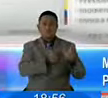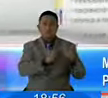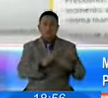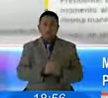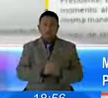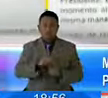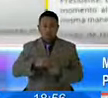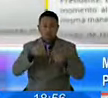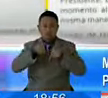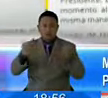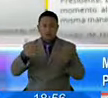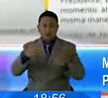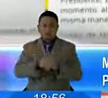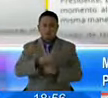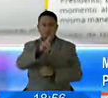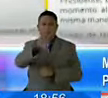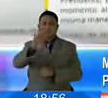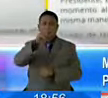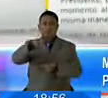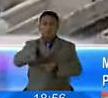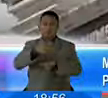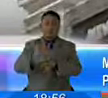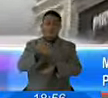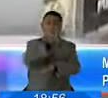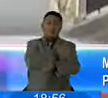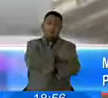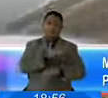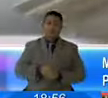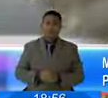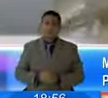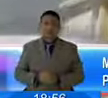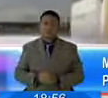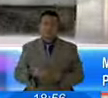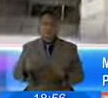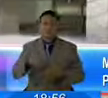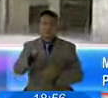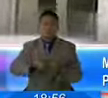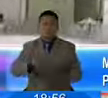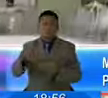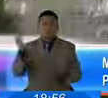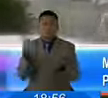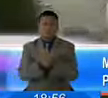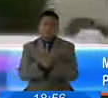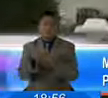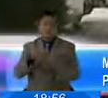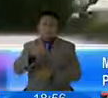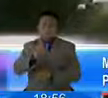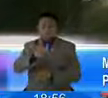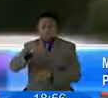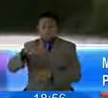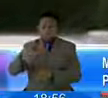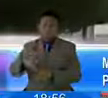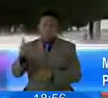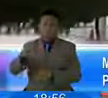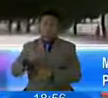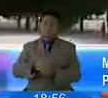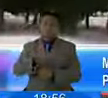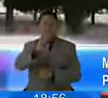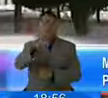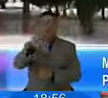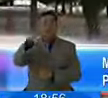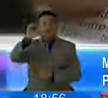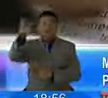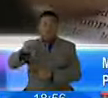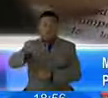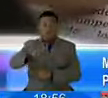ser convocadas con por lo menos 24 horas de anticipación. Para la aprobación de las actas emanadas del Consejo se requiere al menos el